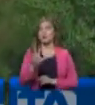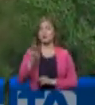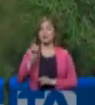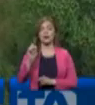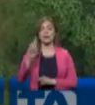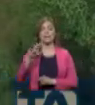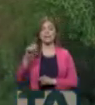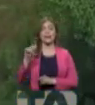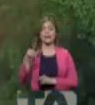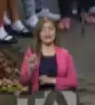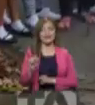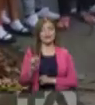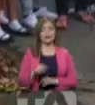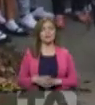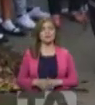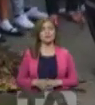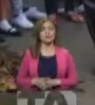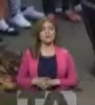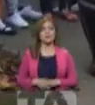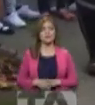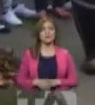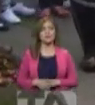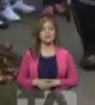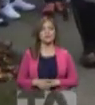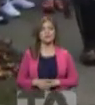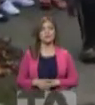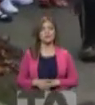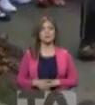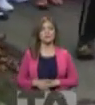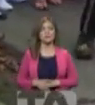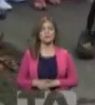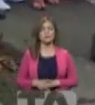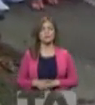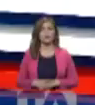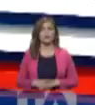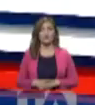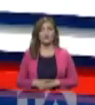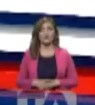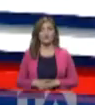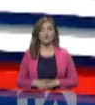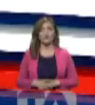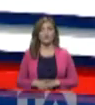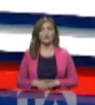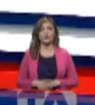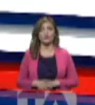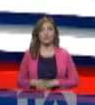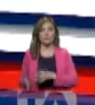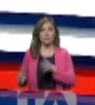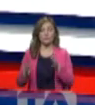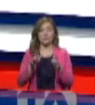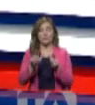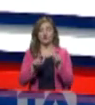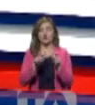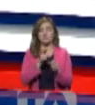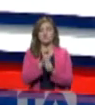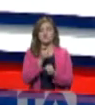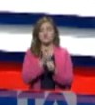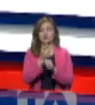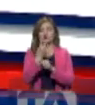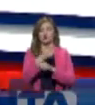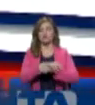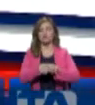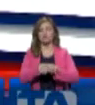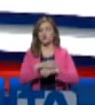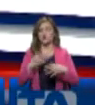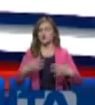Quito. Desde Santo Domingo, Ramiro Moreira Sánchez, 24 horas. Los sujetos fueron capturados tras